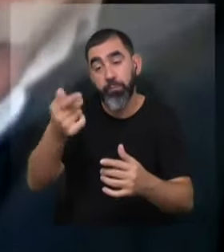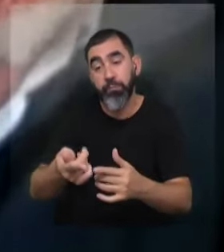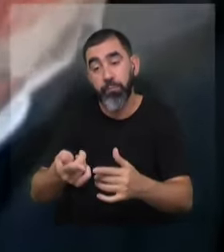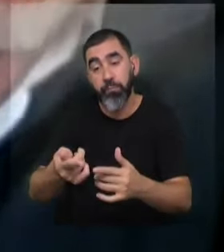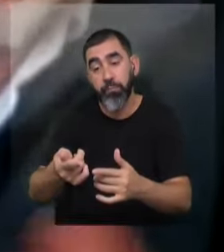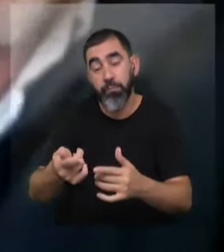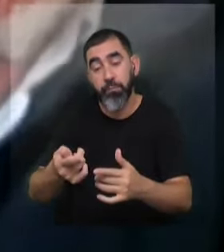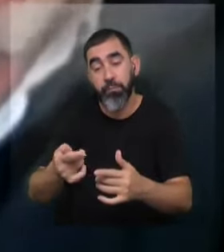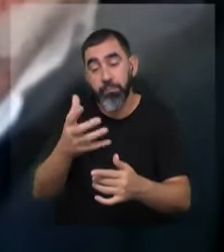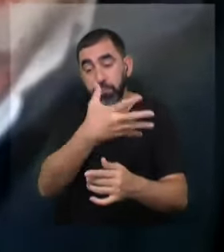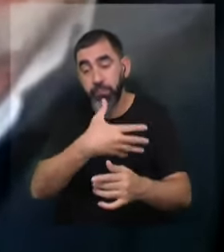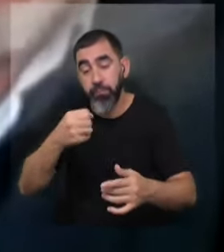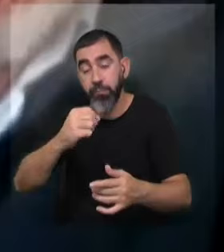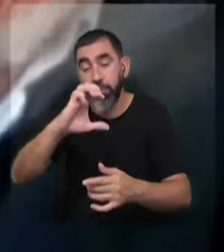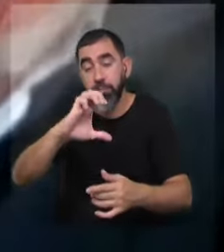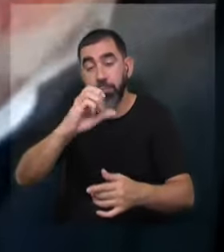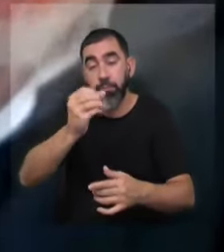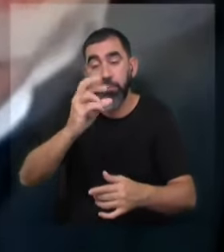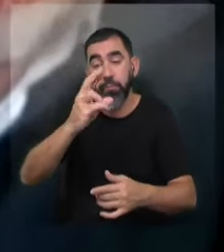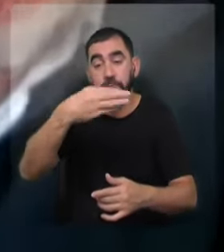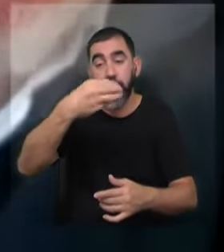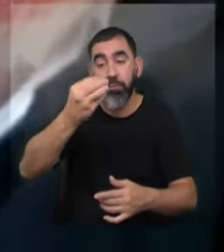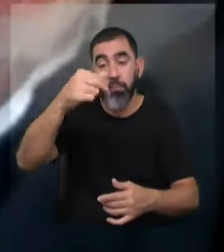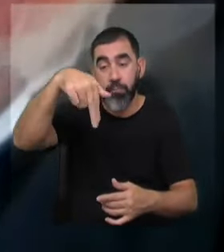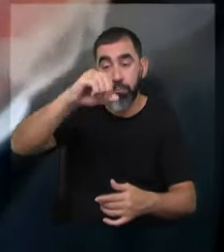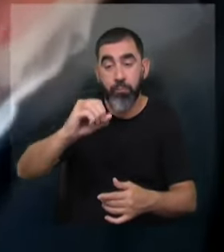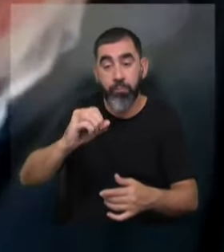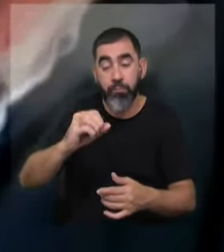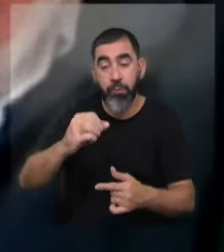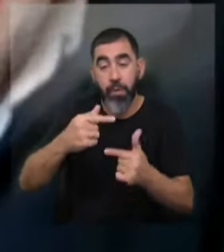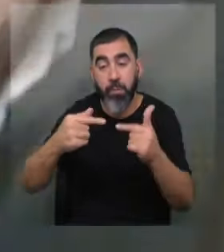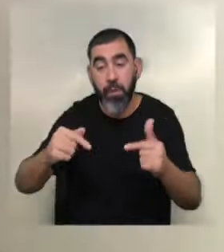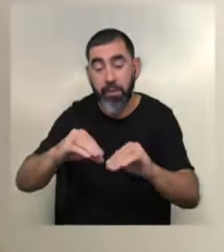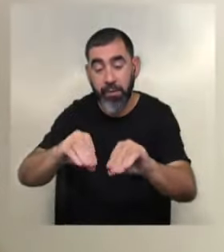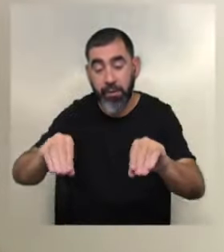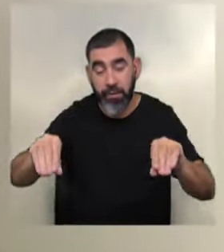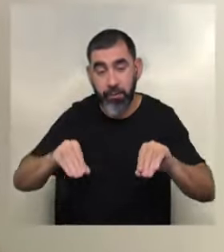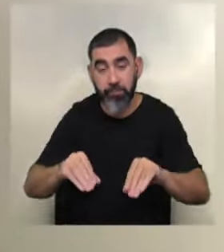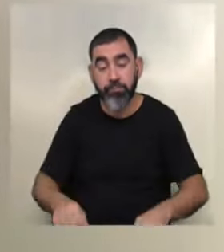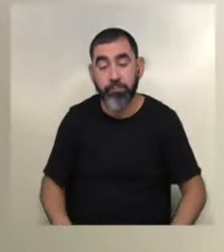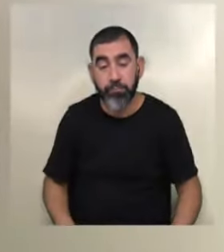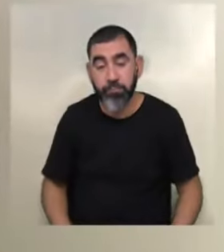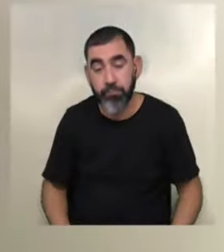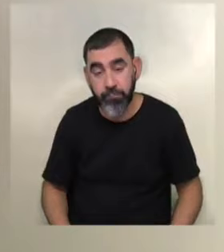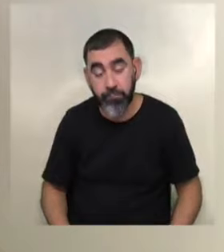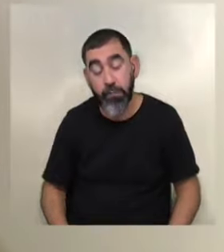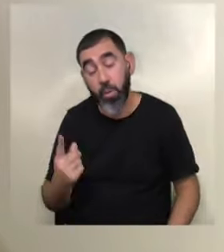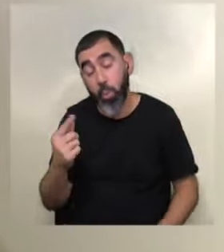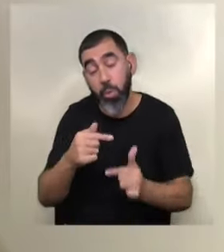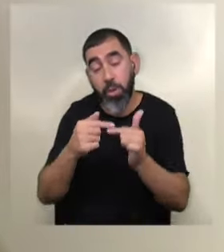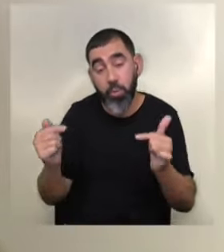del secuestro de carbono en la materia orgánica del suelo. Y eso es una de las cosas que